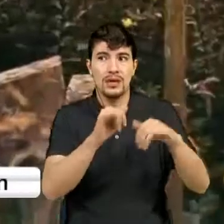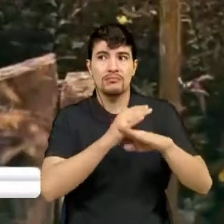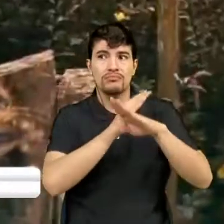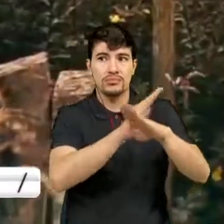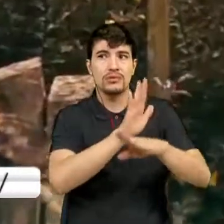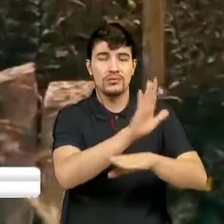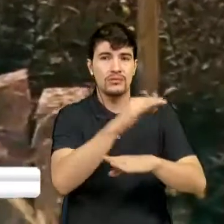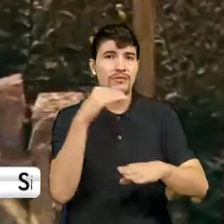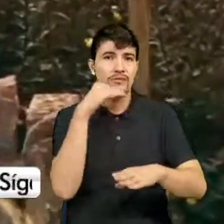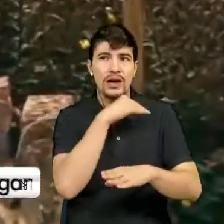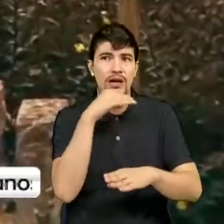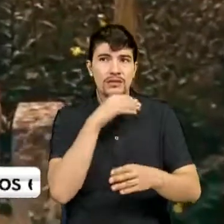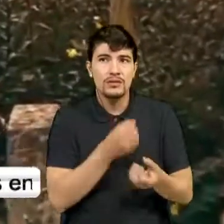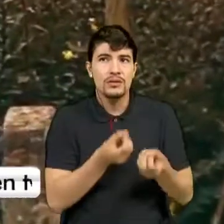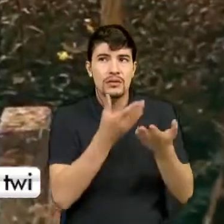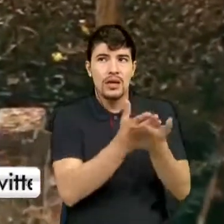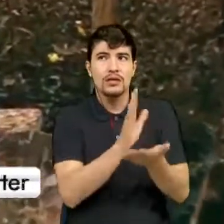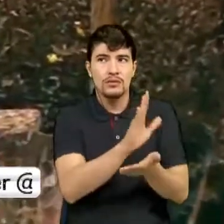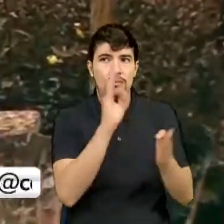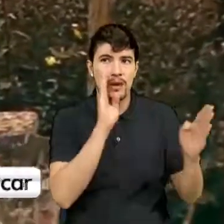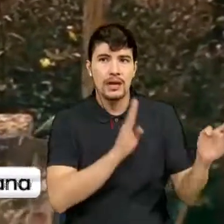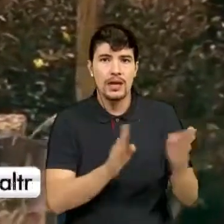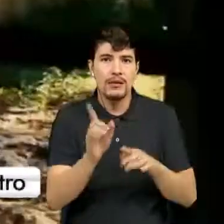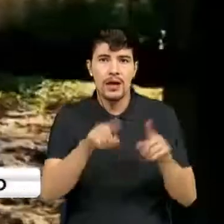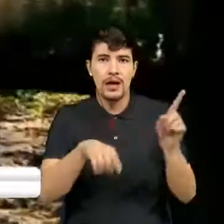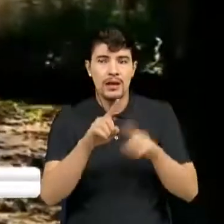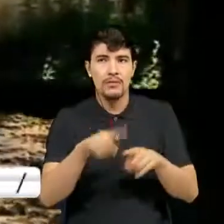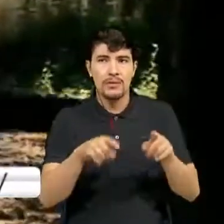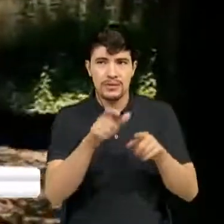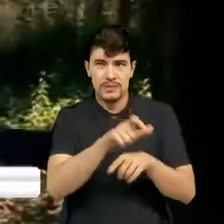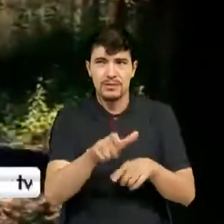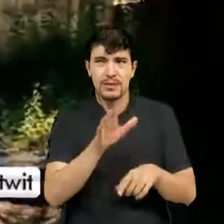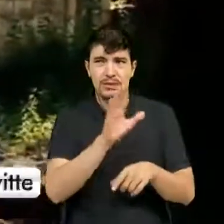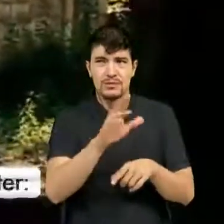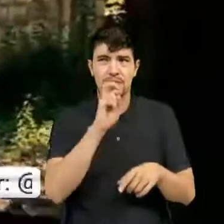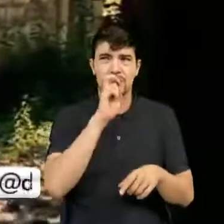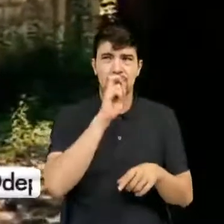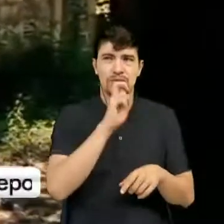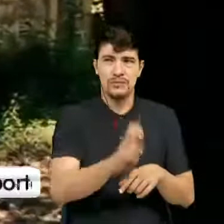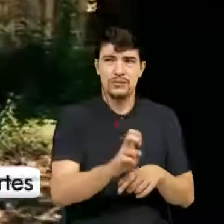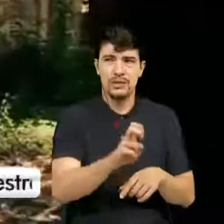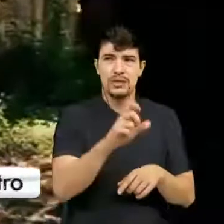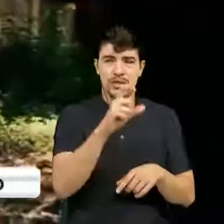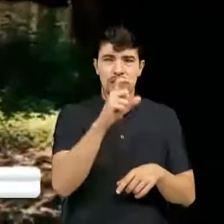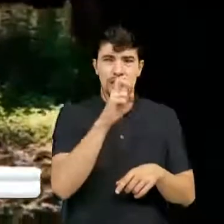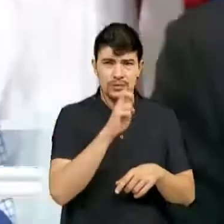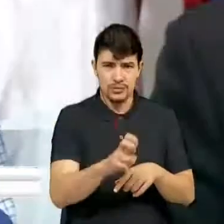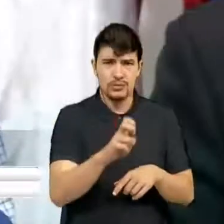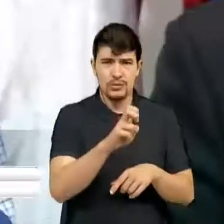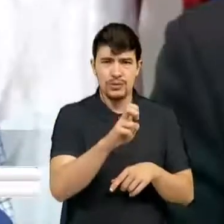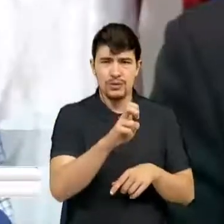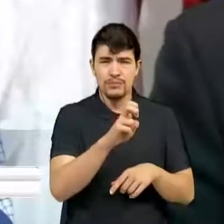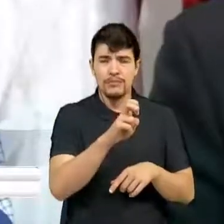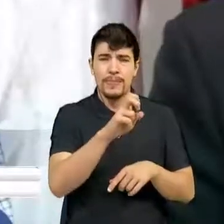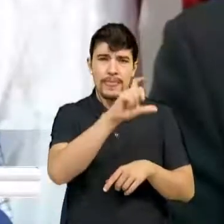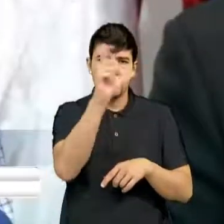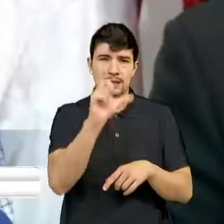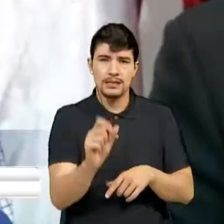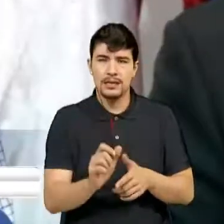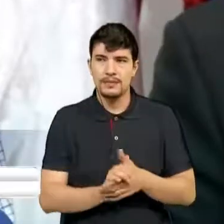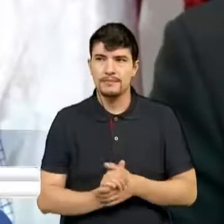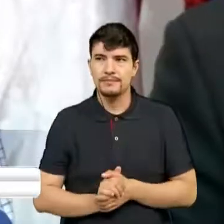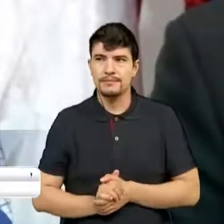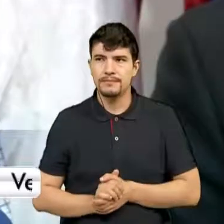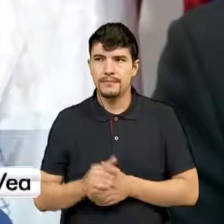fraude en la entrega de títulos que planeaban varias personas en el sur de césar organizadas por un líder de la región había una